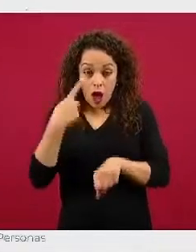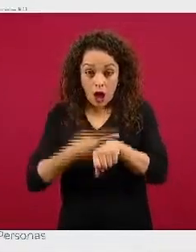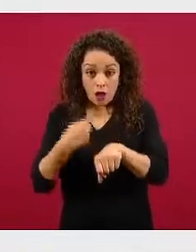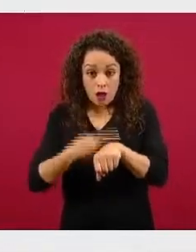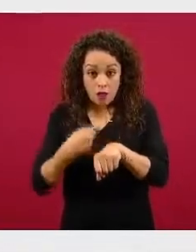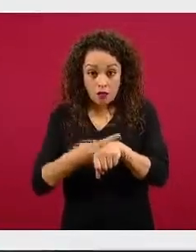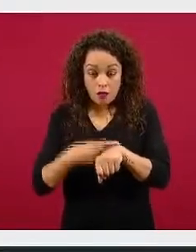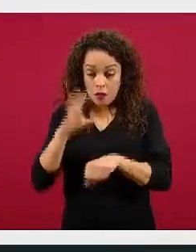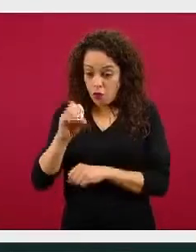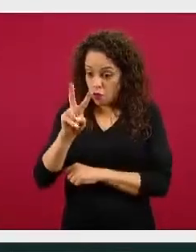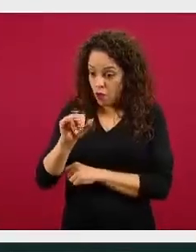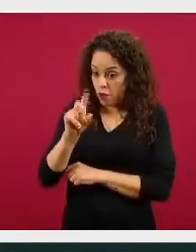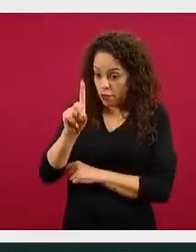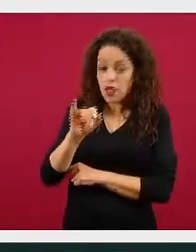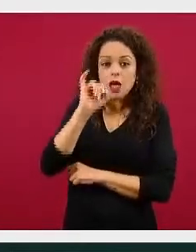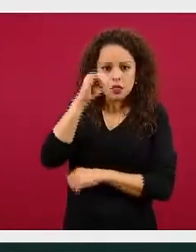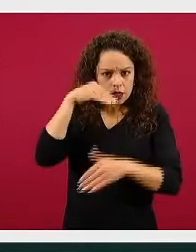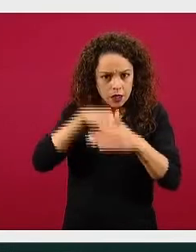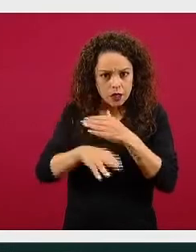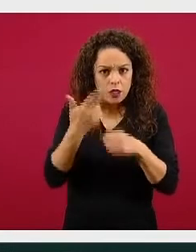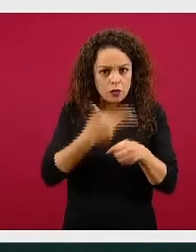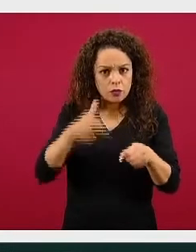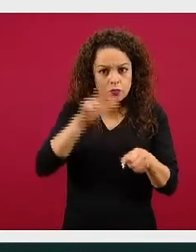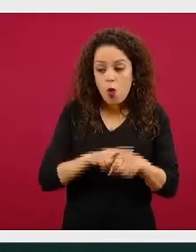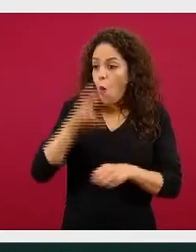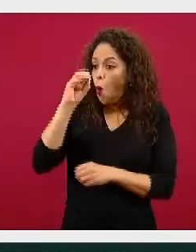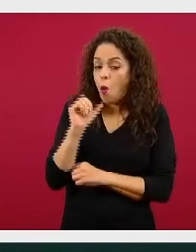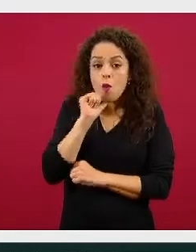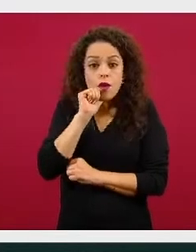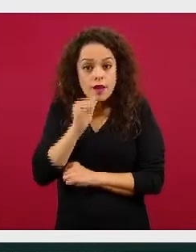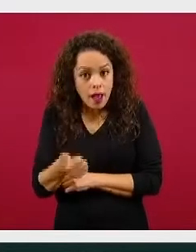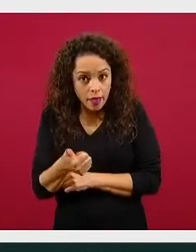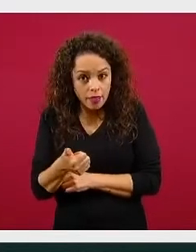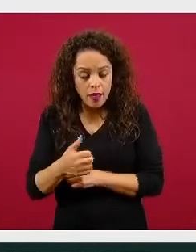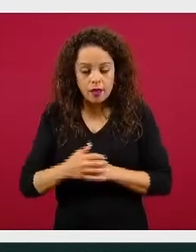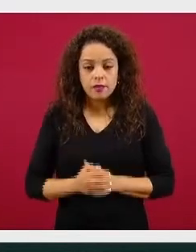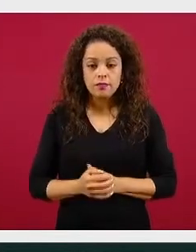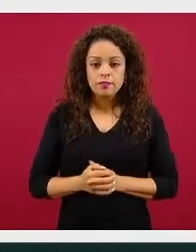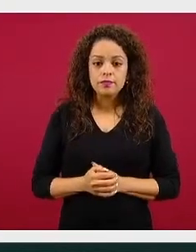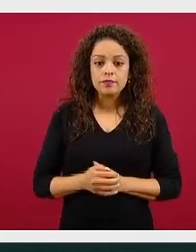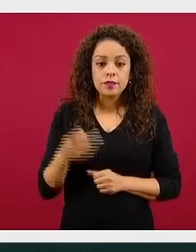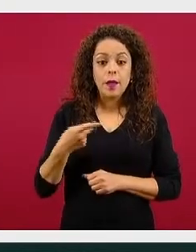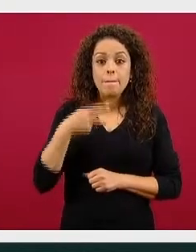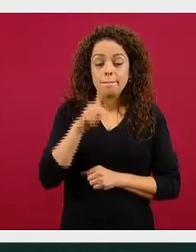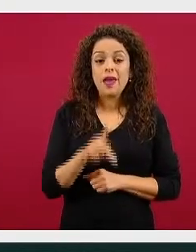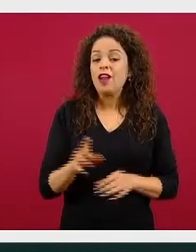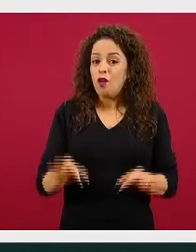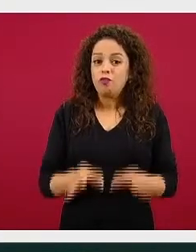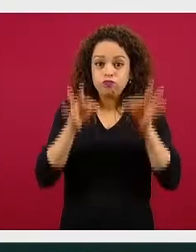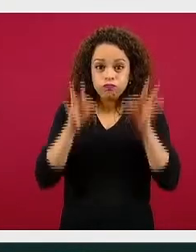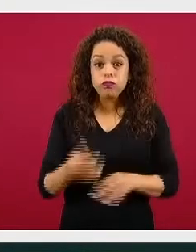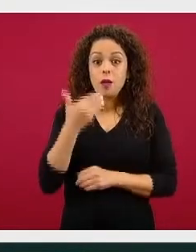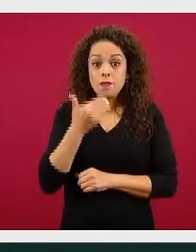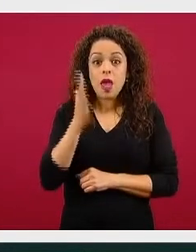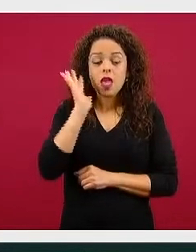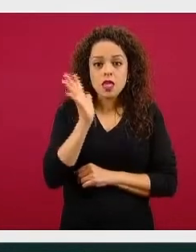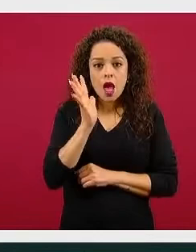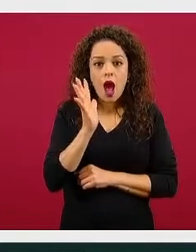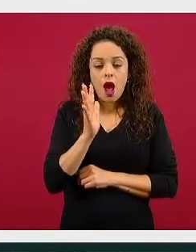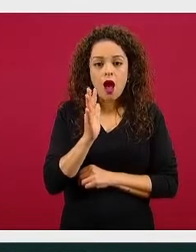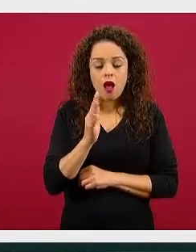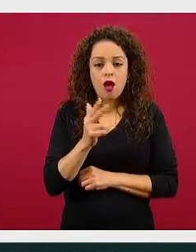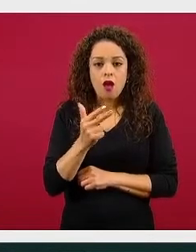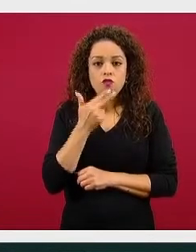estado hospitalizadas y que perciben que todavía no han recuperado su capacidad funcional respiratoria. Ahí